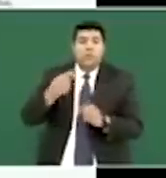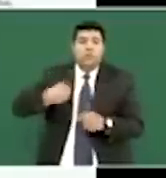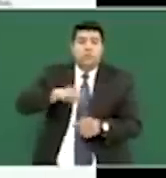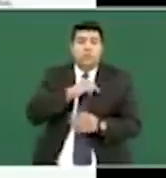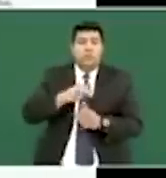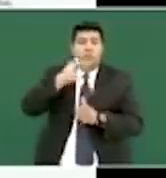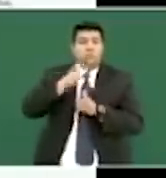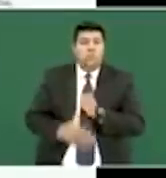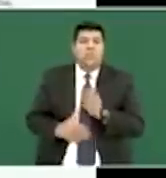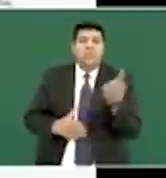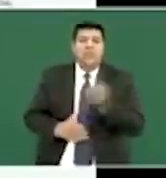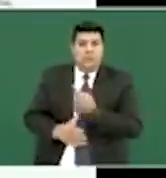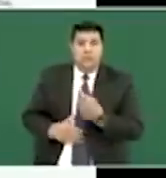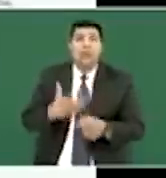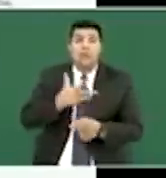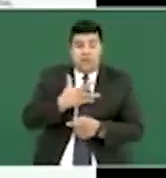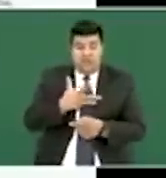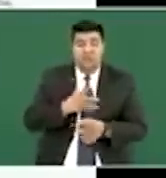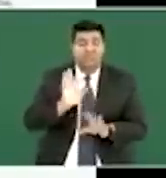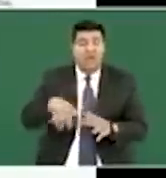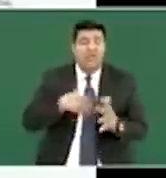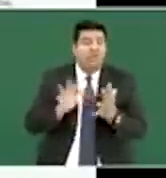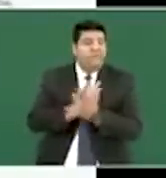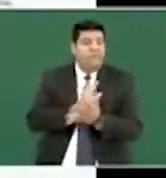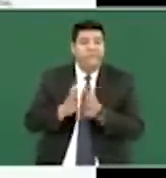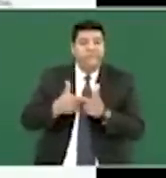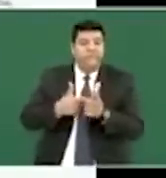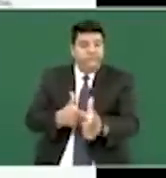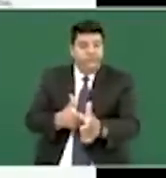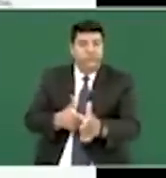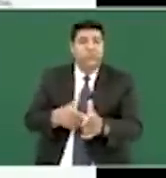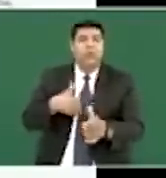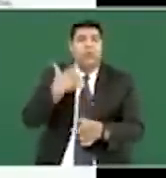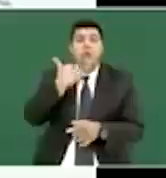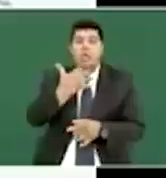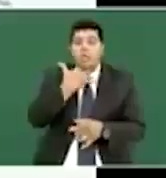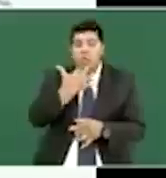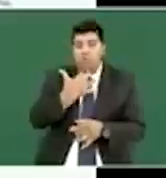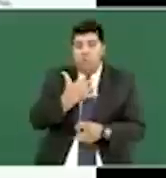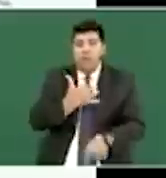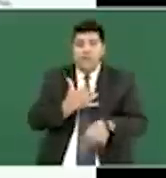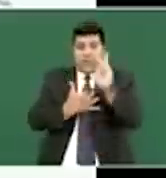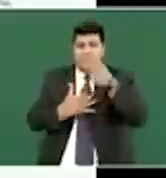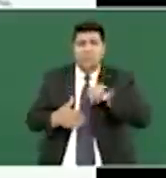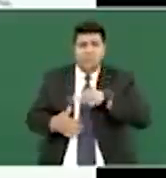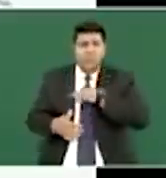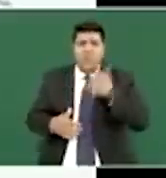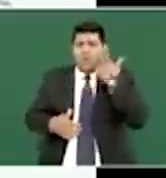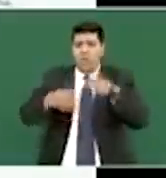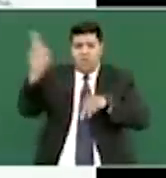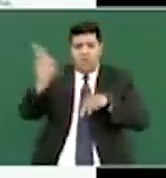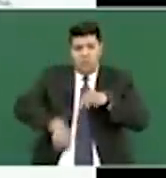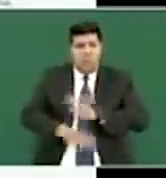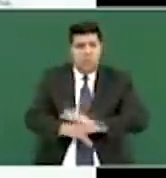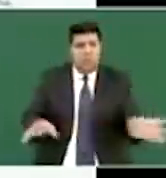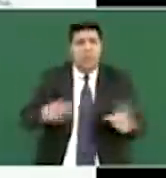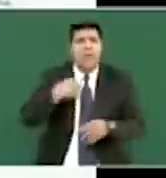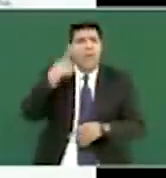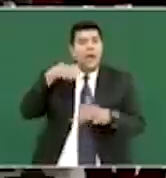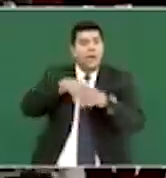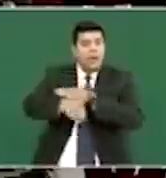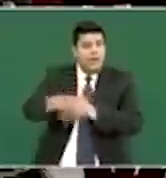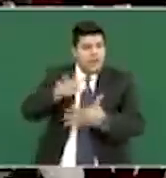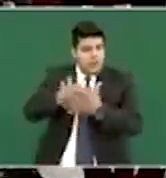que sí hay colusión y ya estamos trabajando para judicializar ese caso, ¿no? Esa es la información